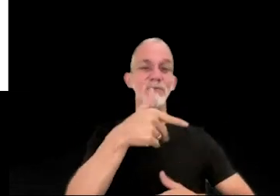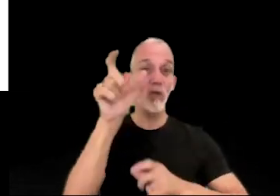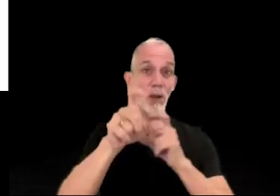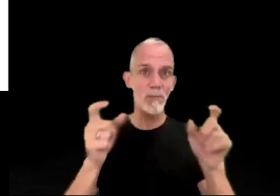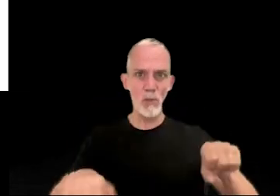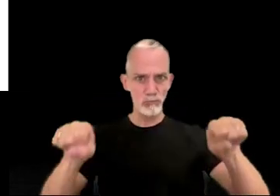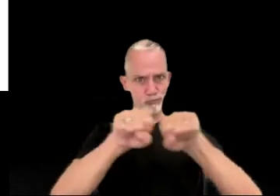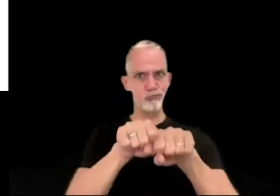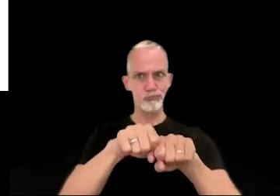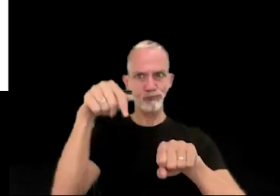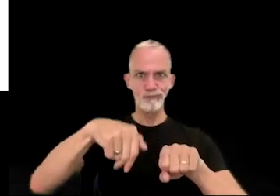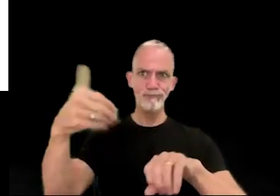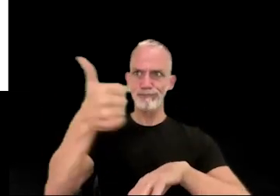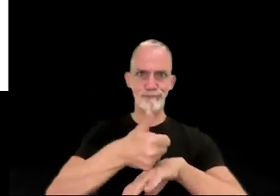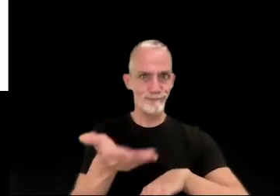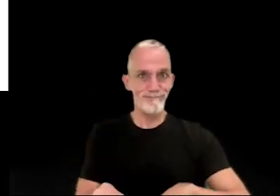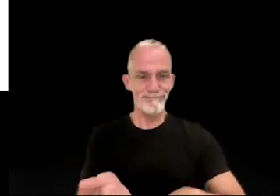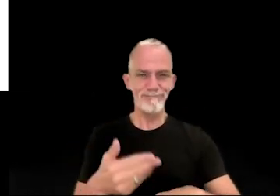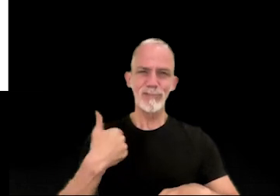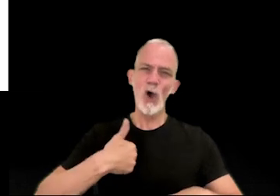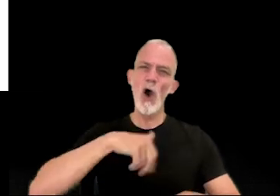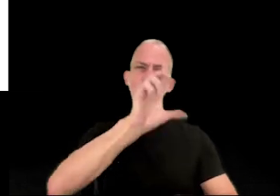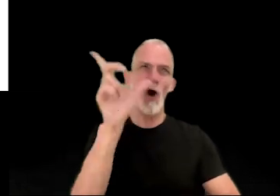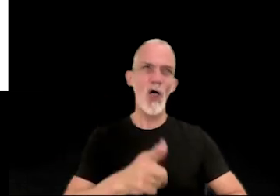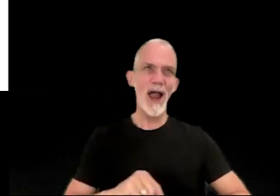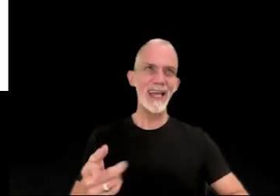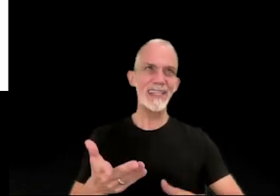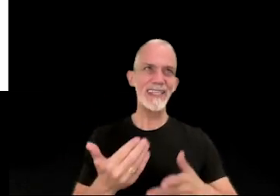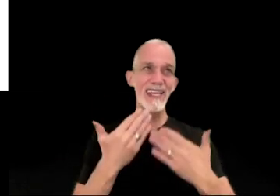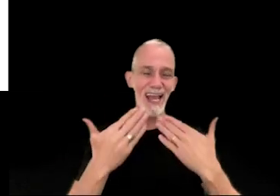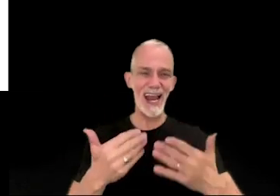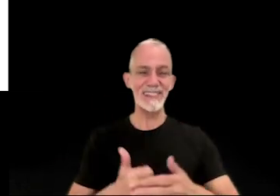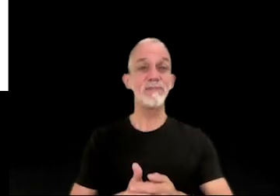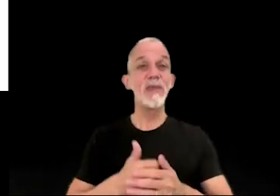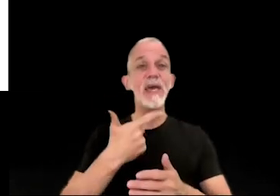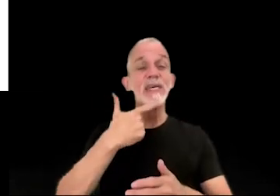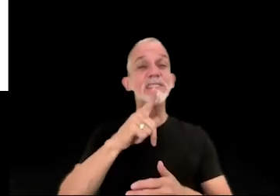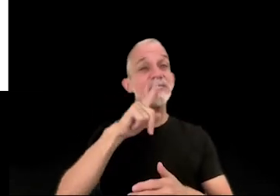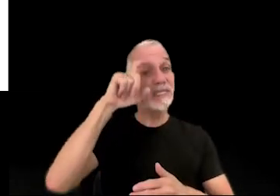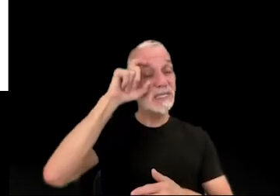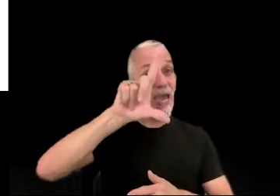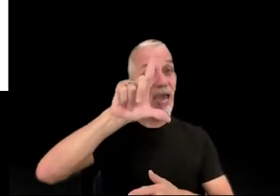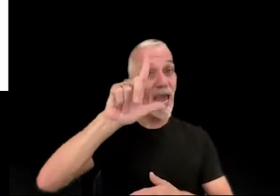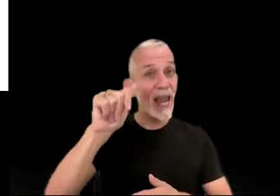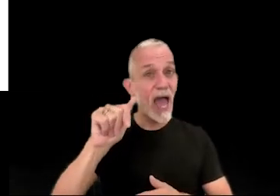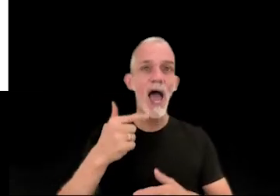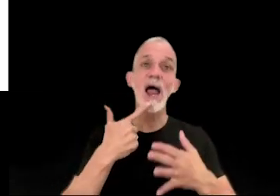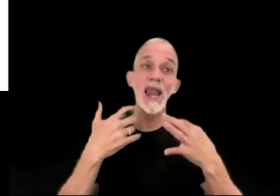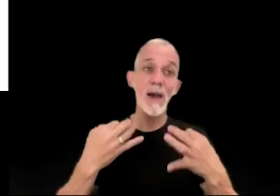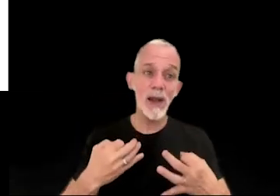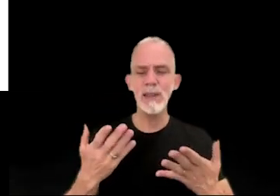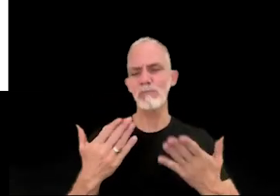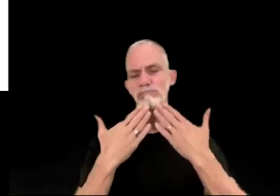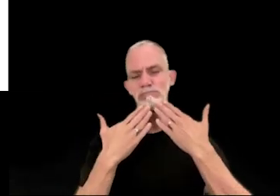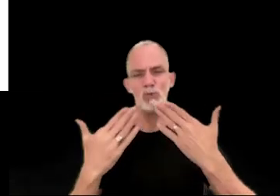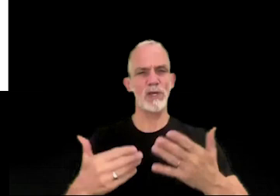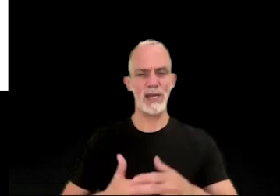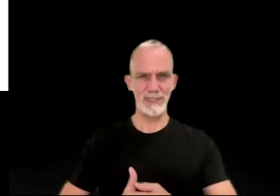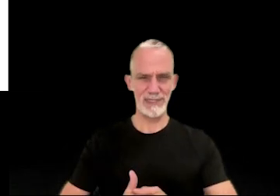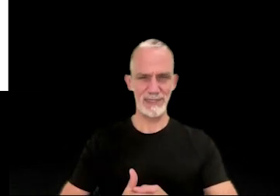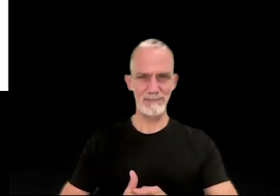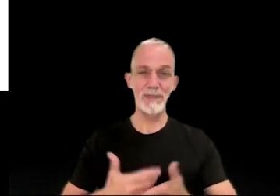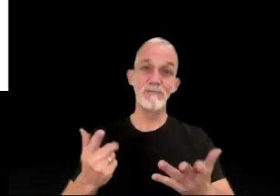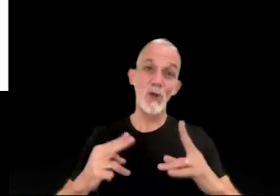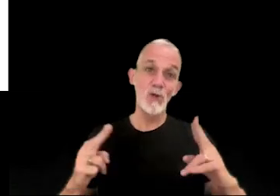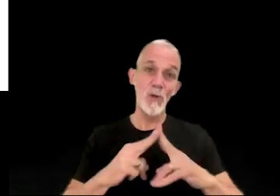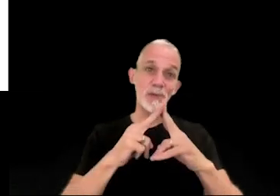participaron de todo el país y bueno, Estela, de verdad te agradecemos. Y bueno, los esperamos por